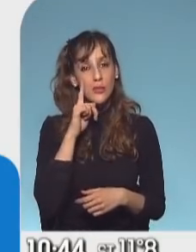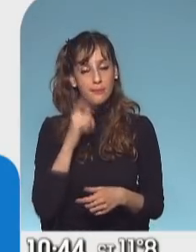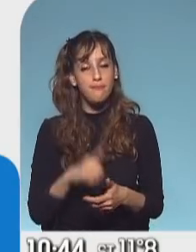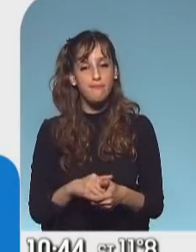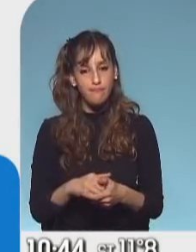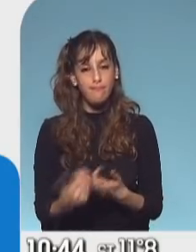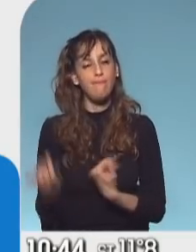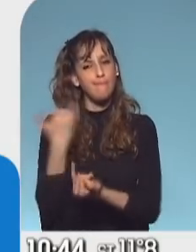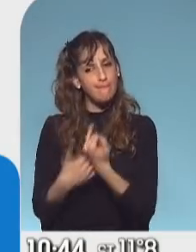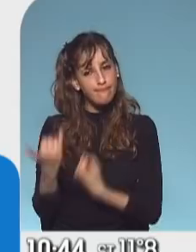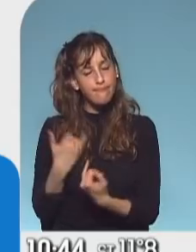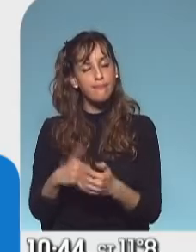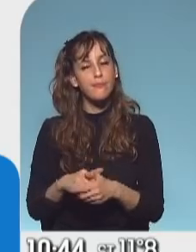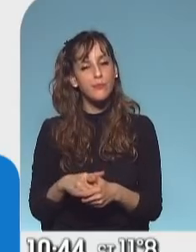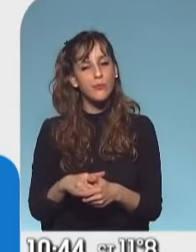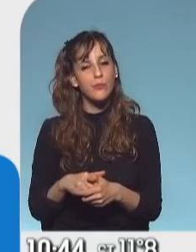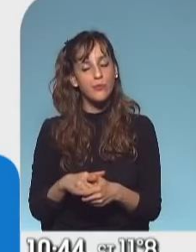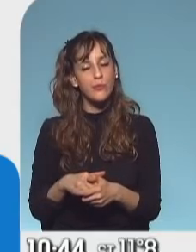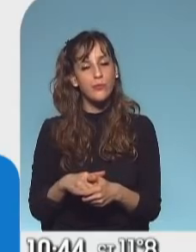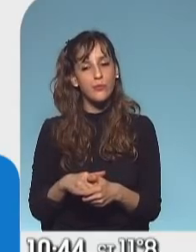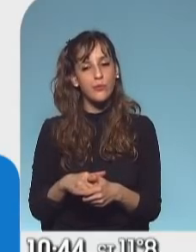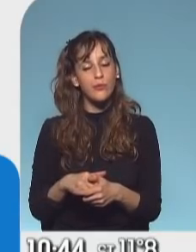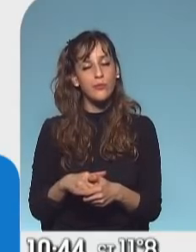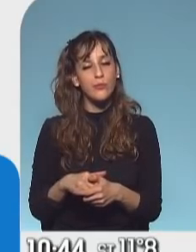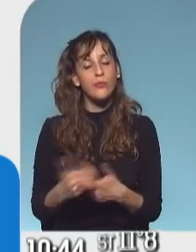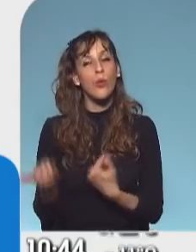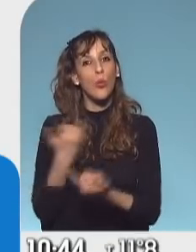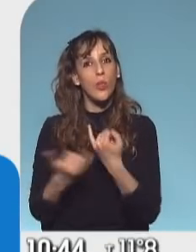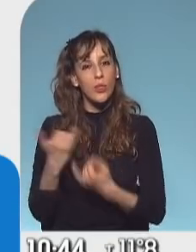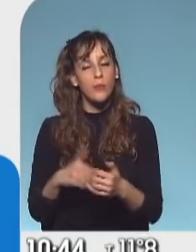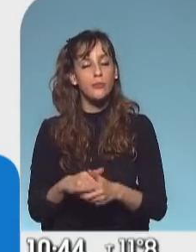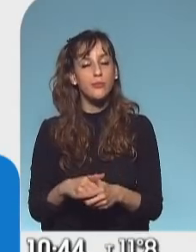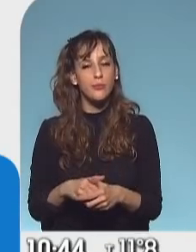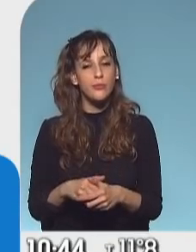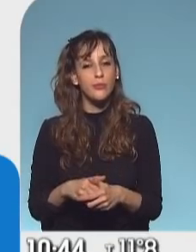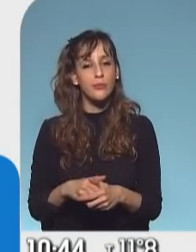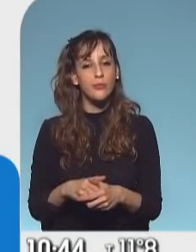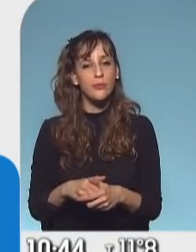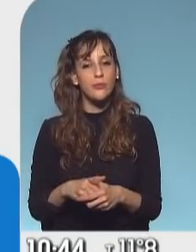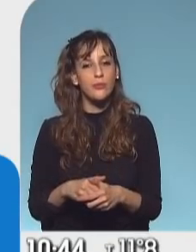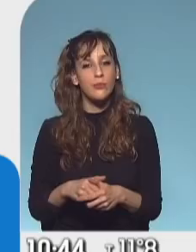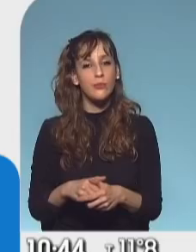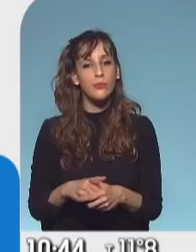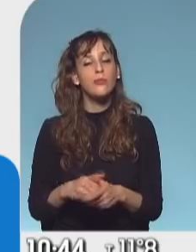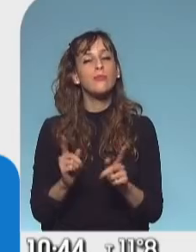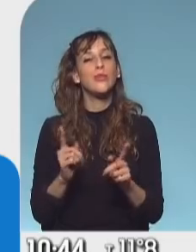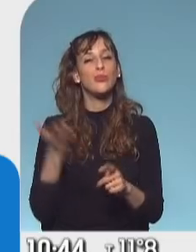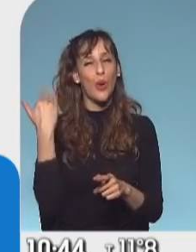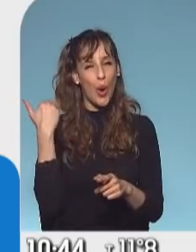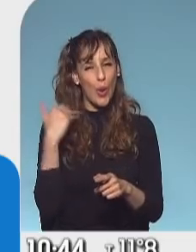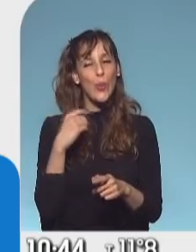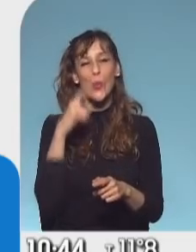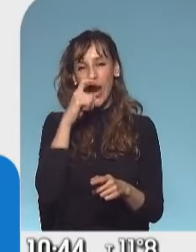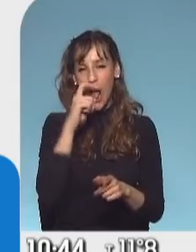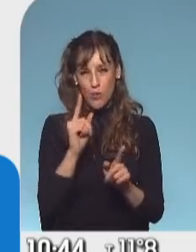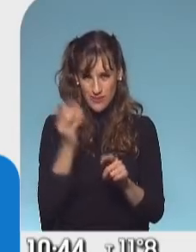me contaba de cómo habían hecho un sable, que es una réplica del sable que usó Belgrano,